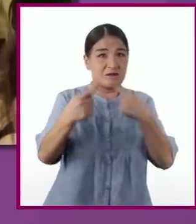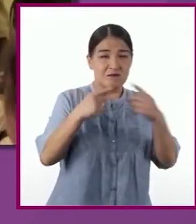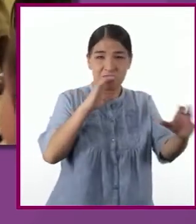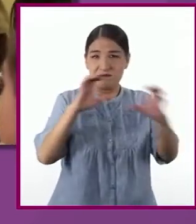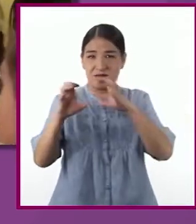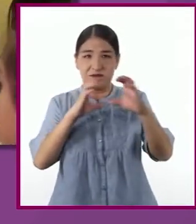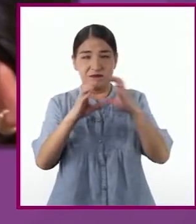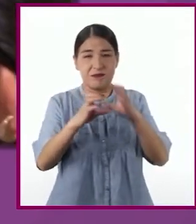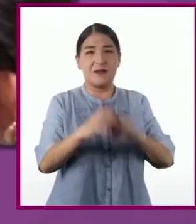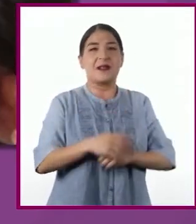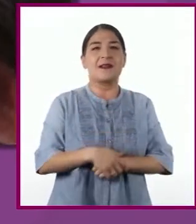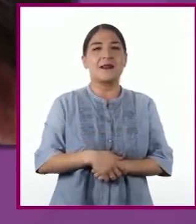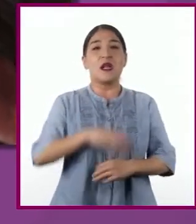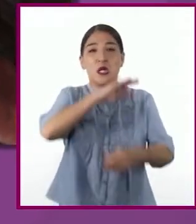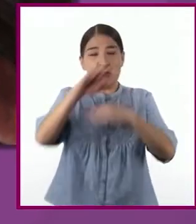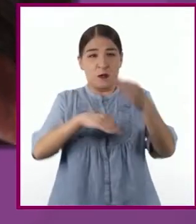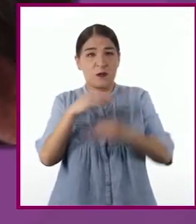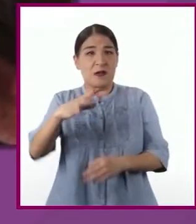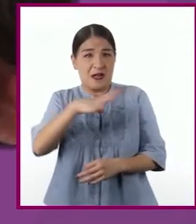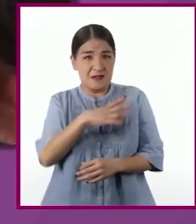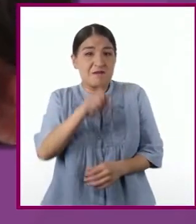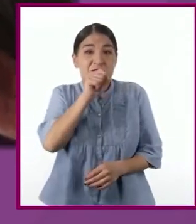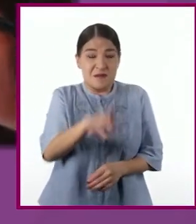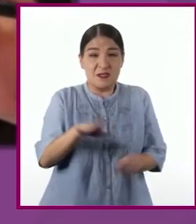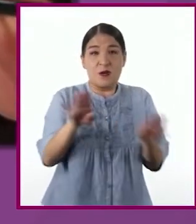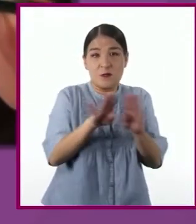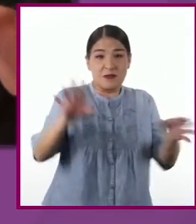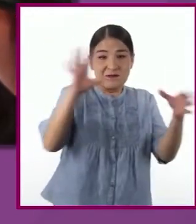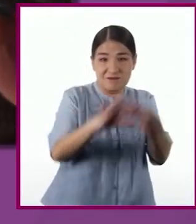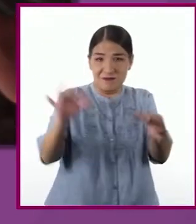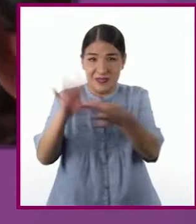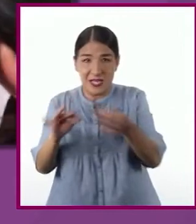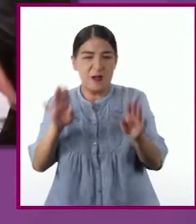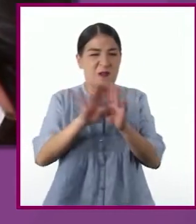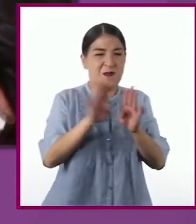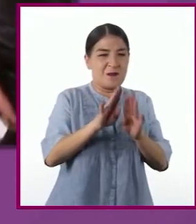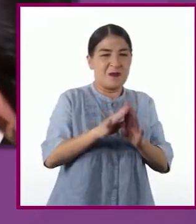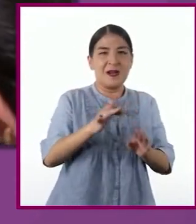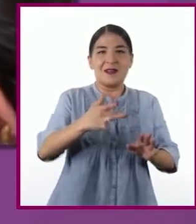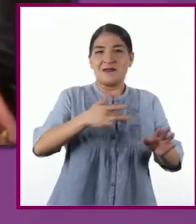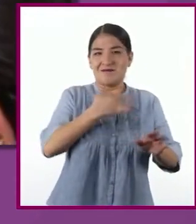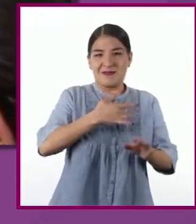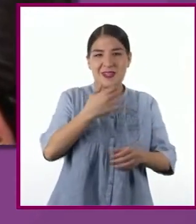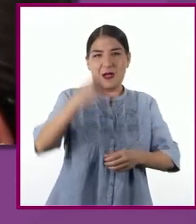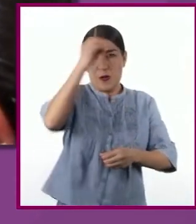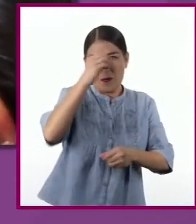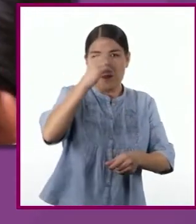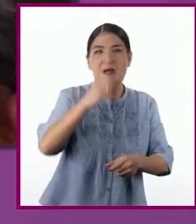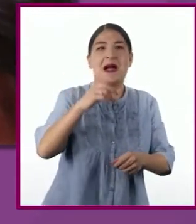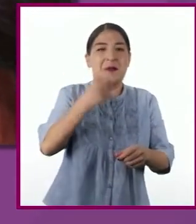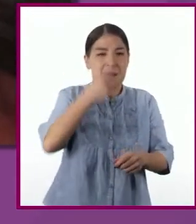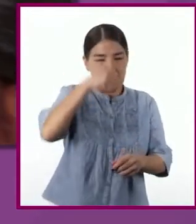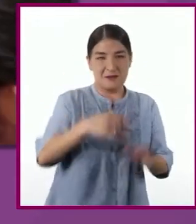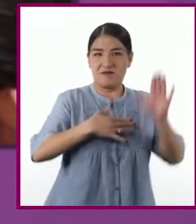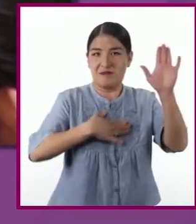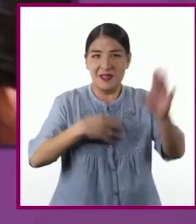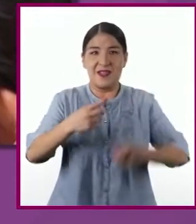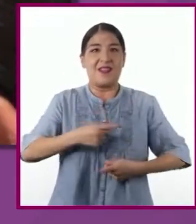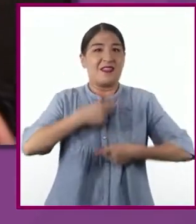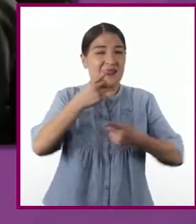comunicativos? ¿Todos tenemos las mismas posibilidades de explicar, interpretar, afirmar o refutar los argumentos que se